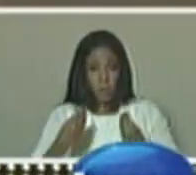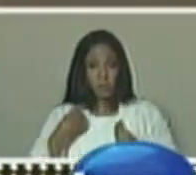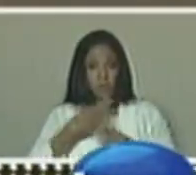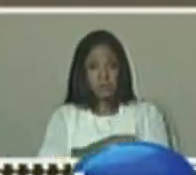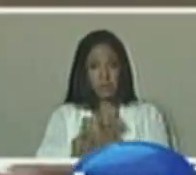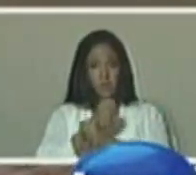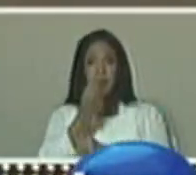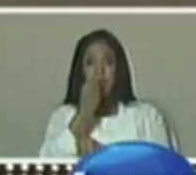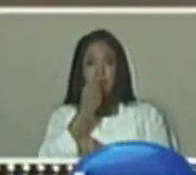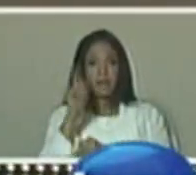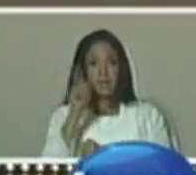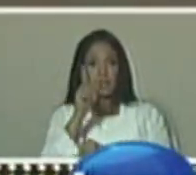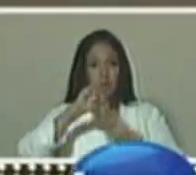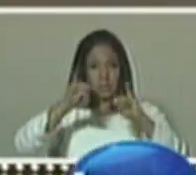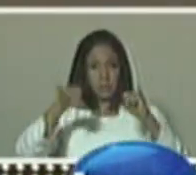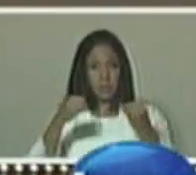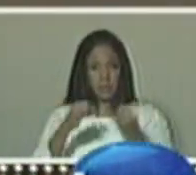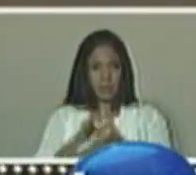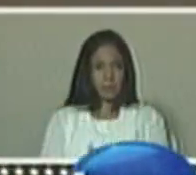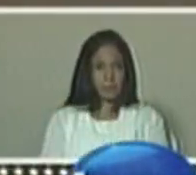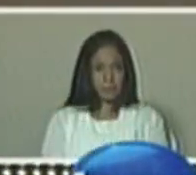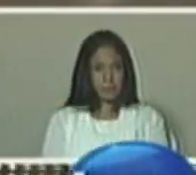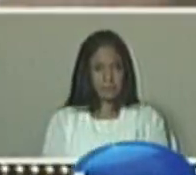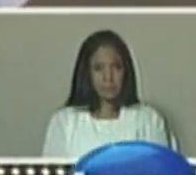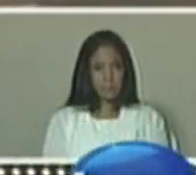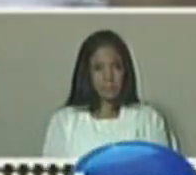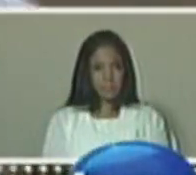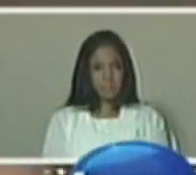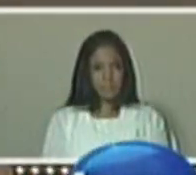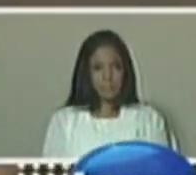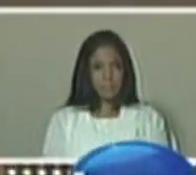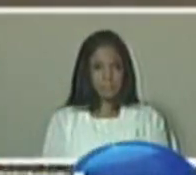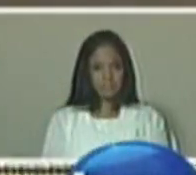país no se juega. Gracias.